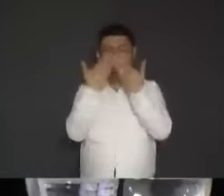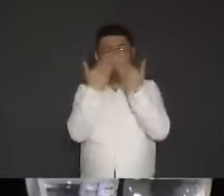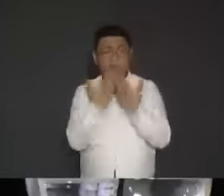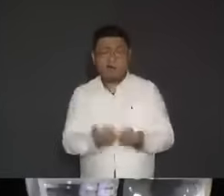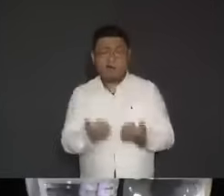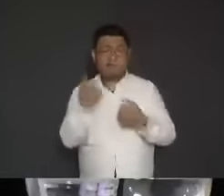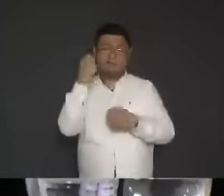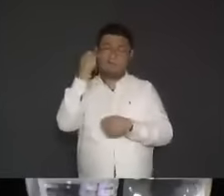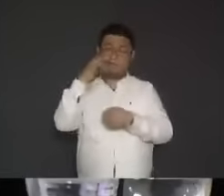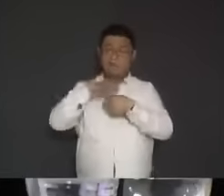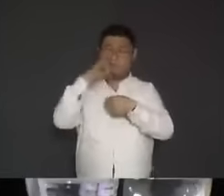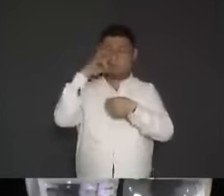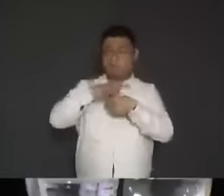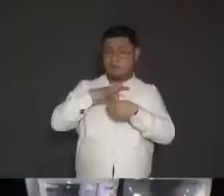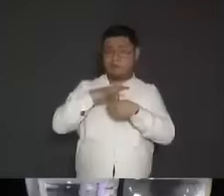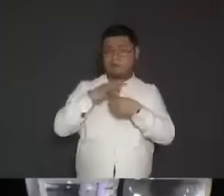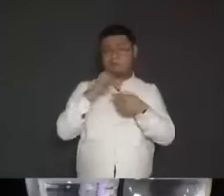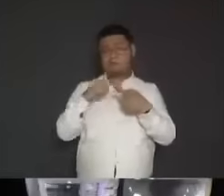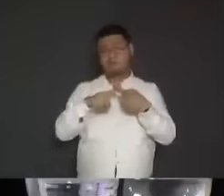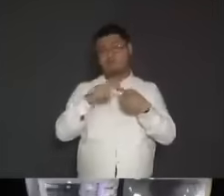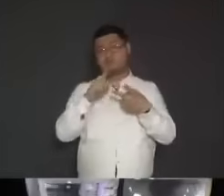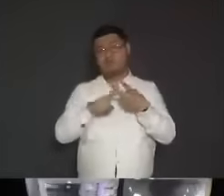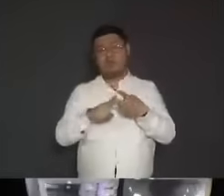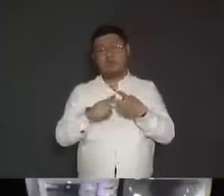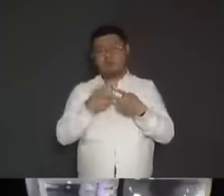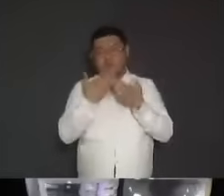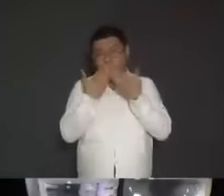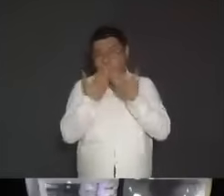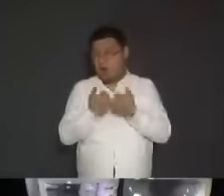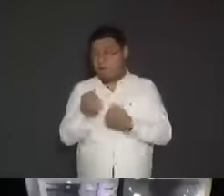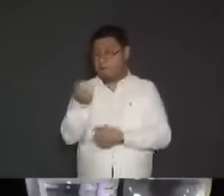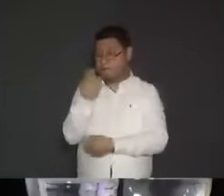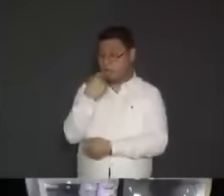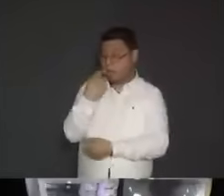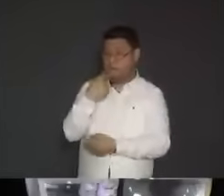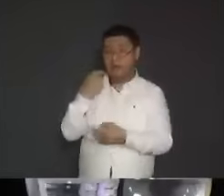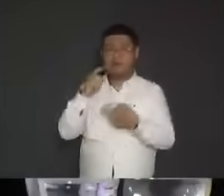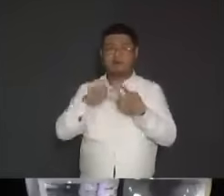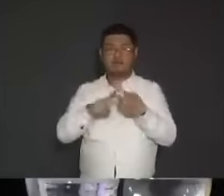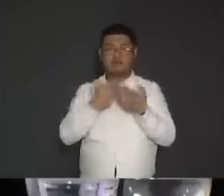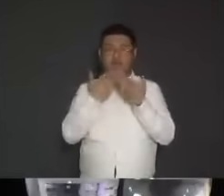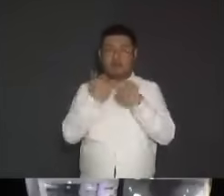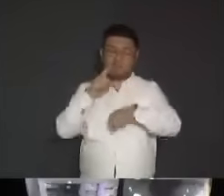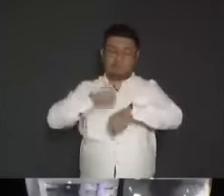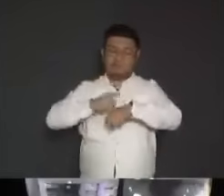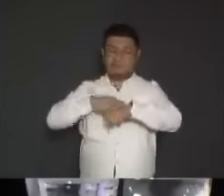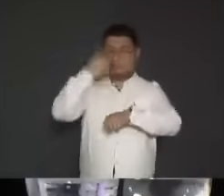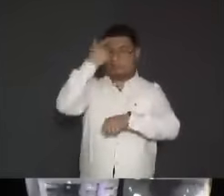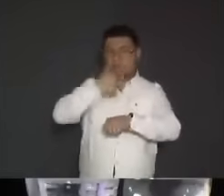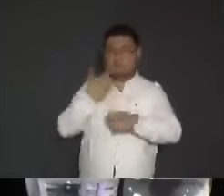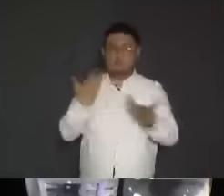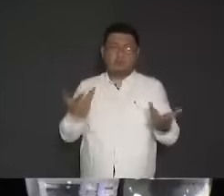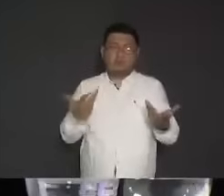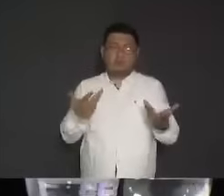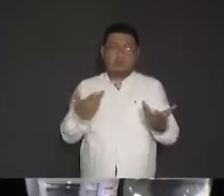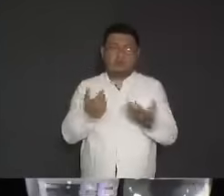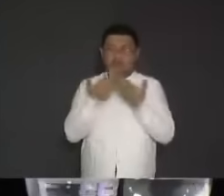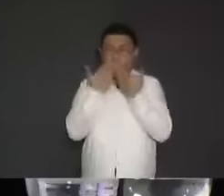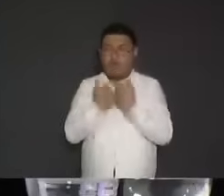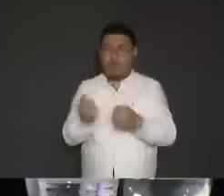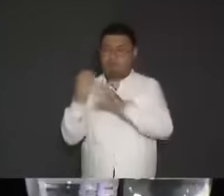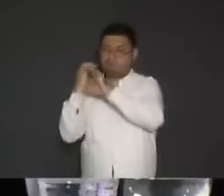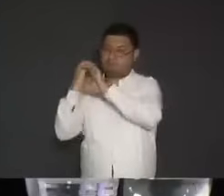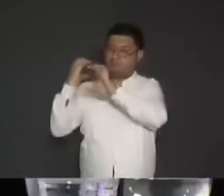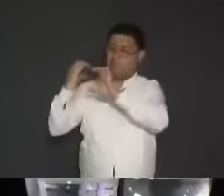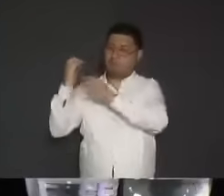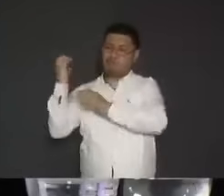farmacias, los que tienen farmacias no trabajan todos los días, no tienen horarios nocturnos y nadie tiene ambulancia. Lo